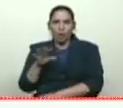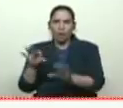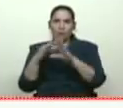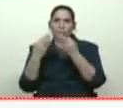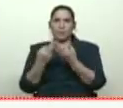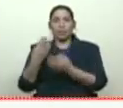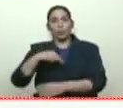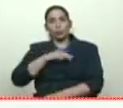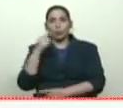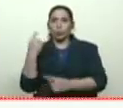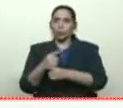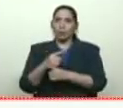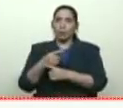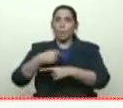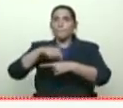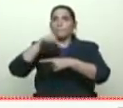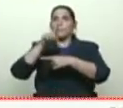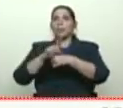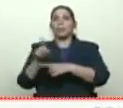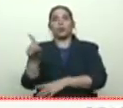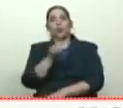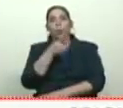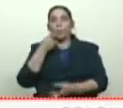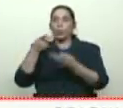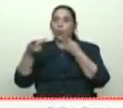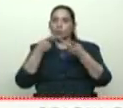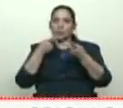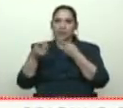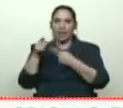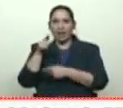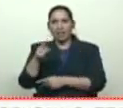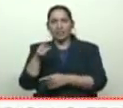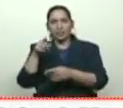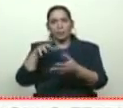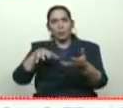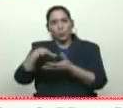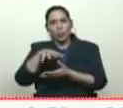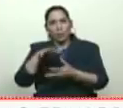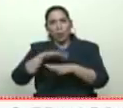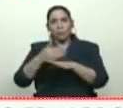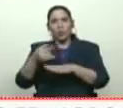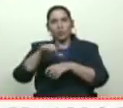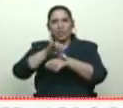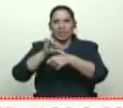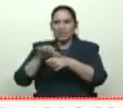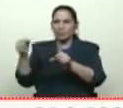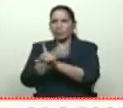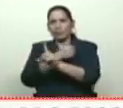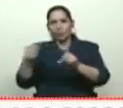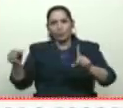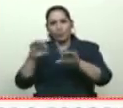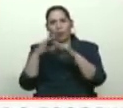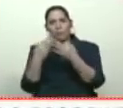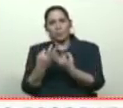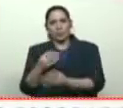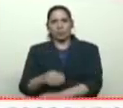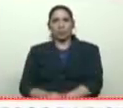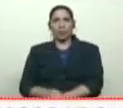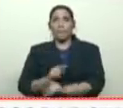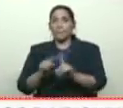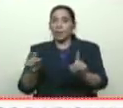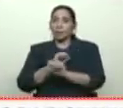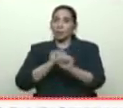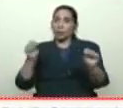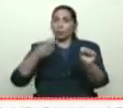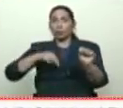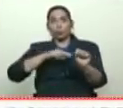debemos ser los primeros en no politizar el hecho, porque herimos a una familia, golpeamos a una familia. Pero tampoco nosotros